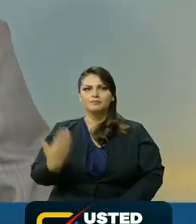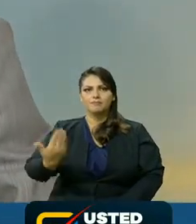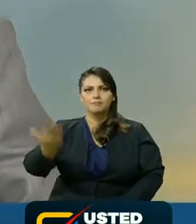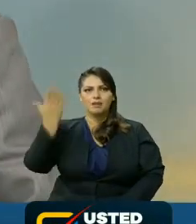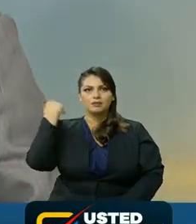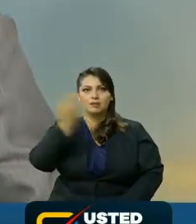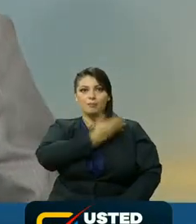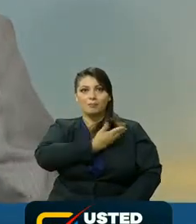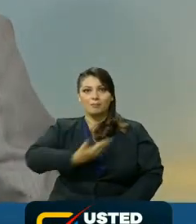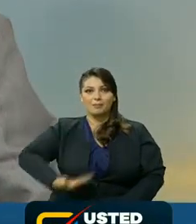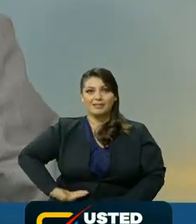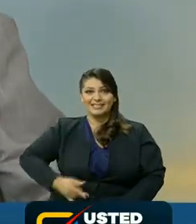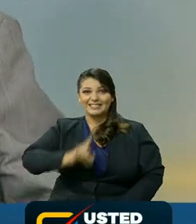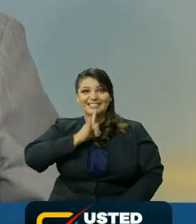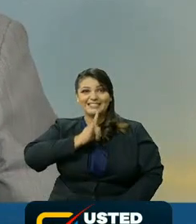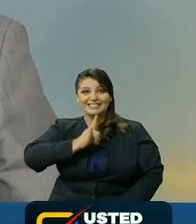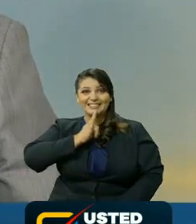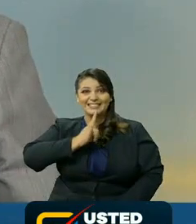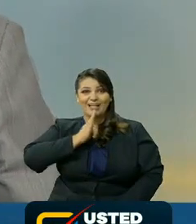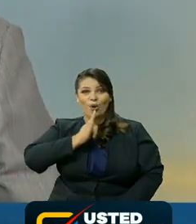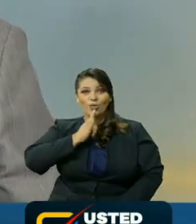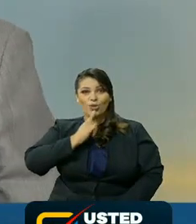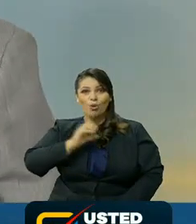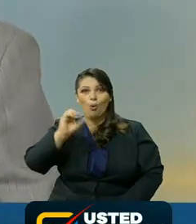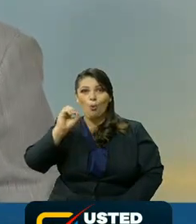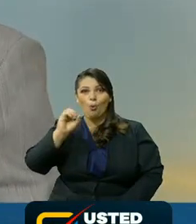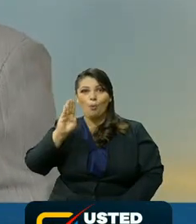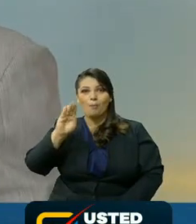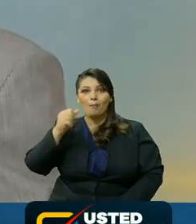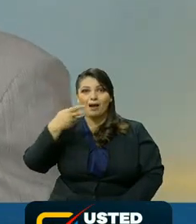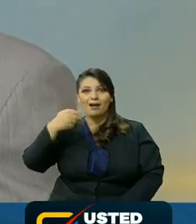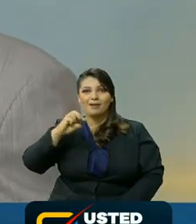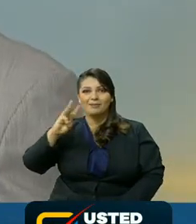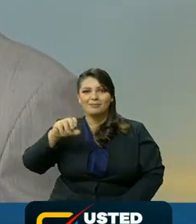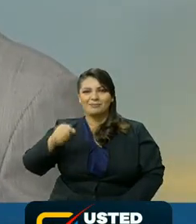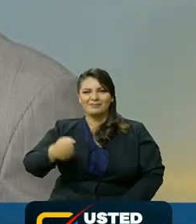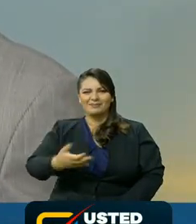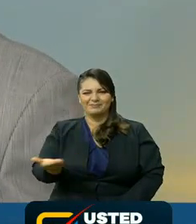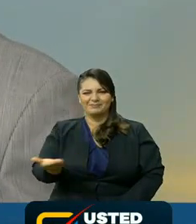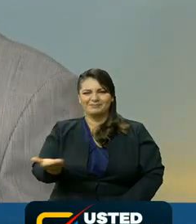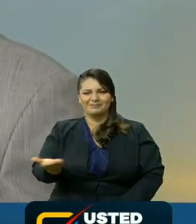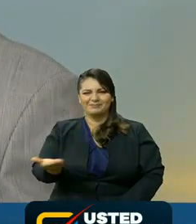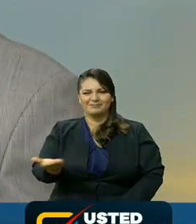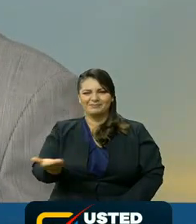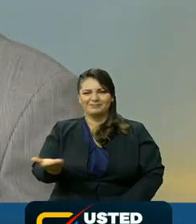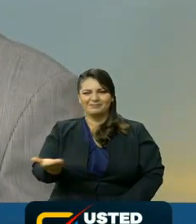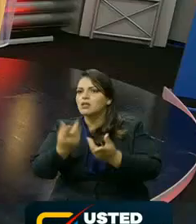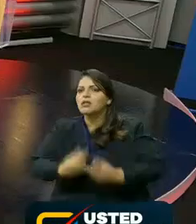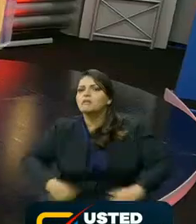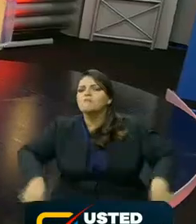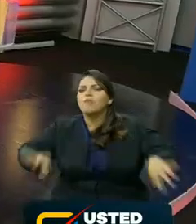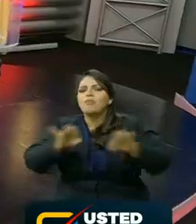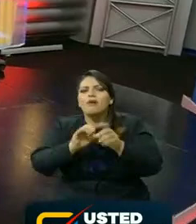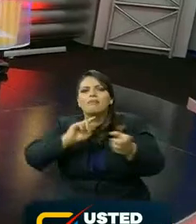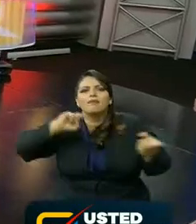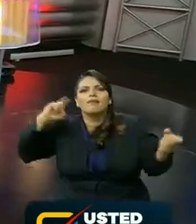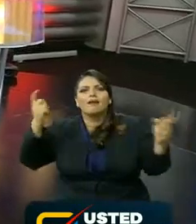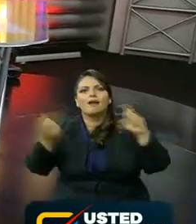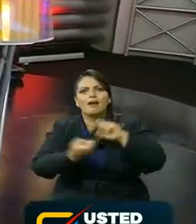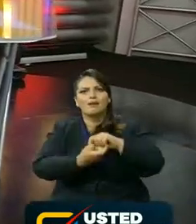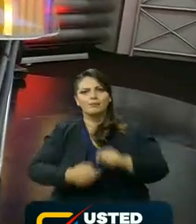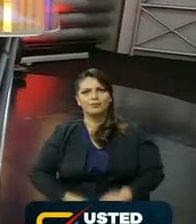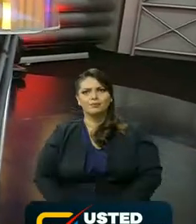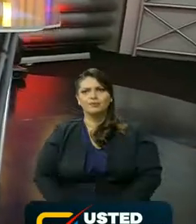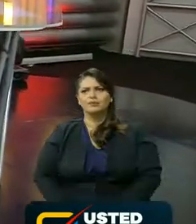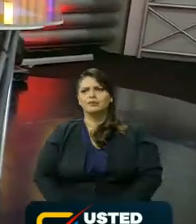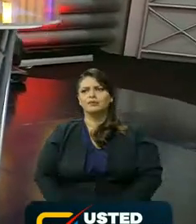decía change, cambio. Todo el mundo pretende cambios, porque la sociedad es dinámica. No se puede pensar